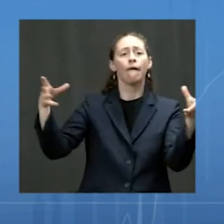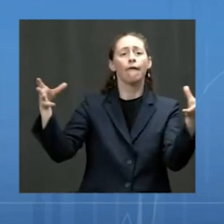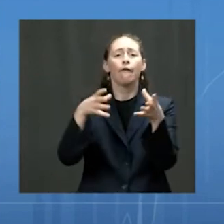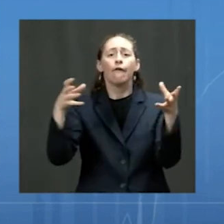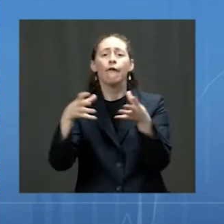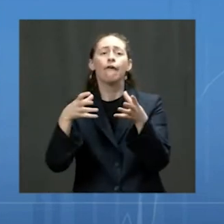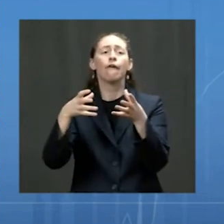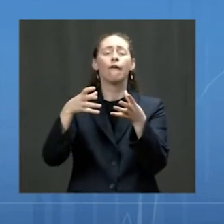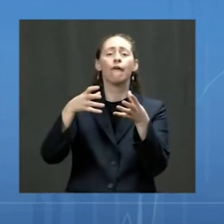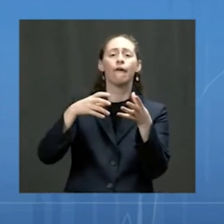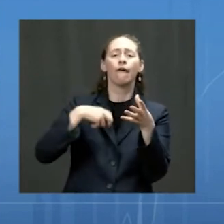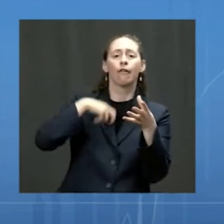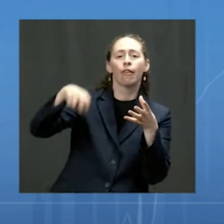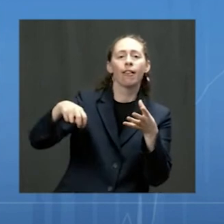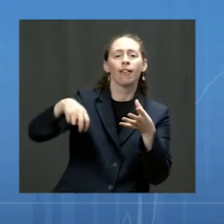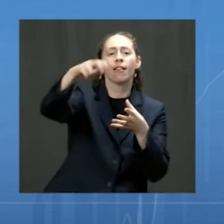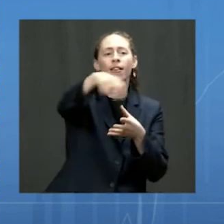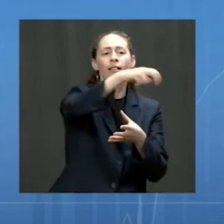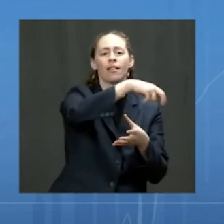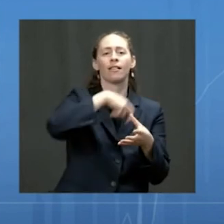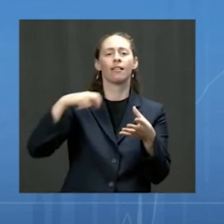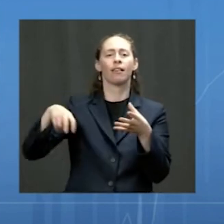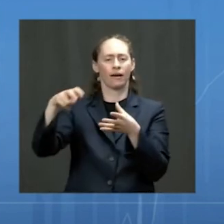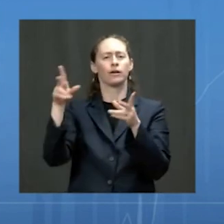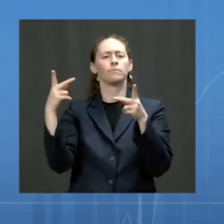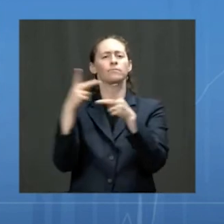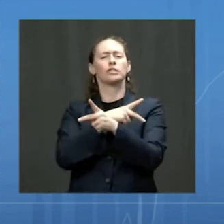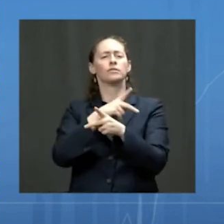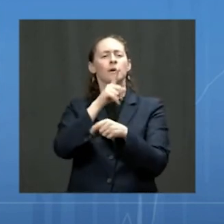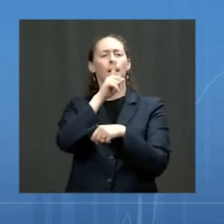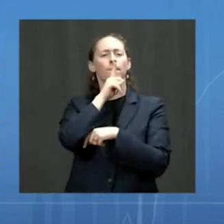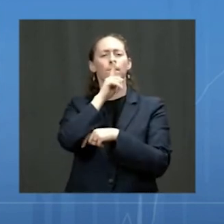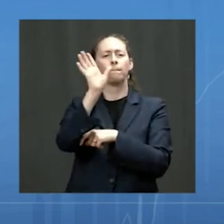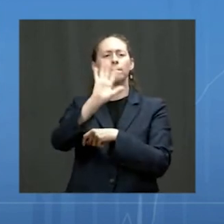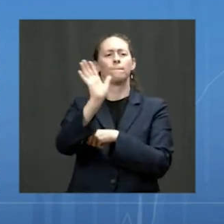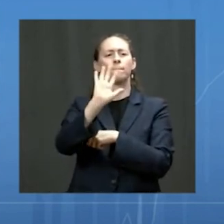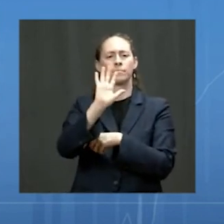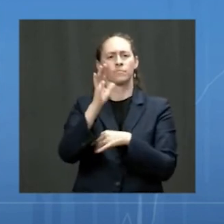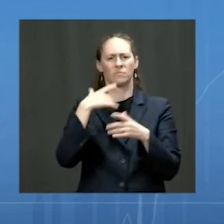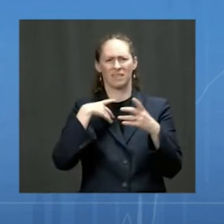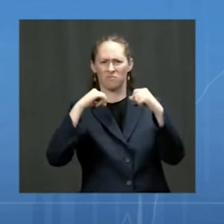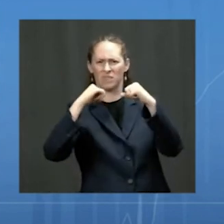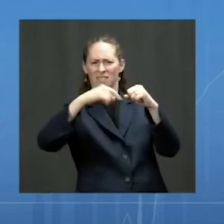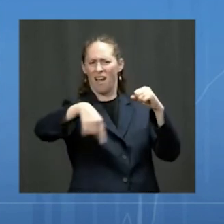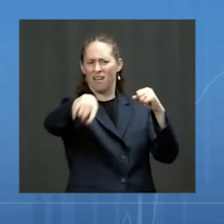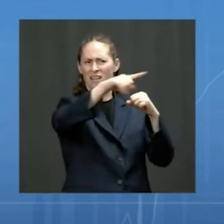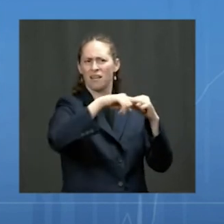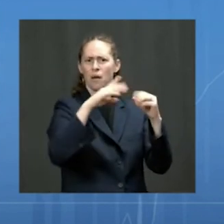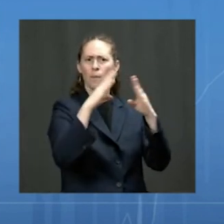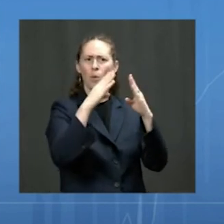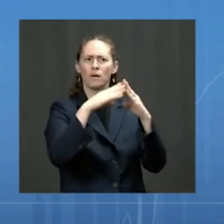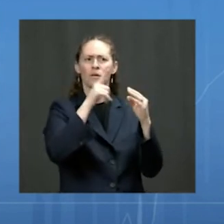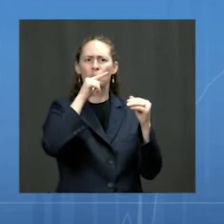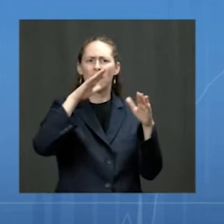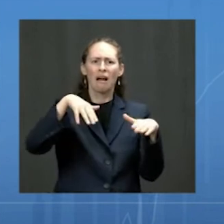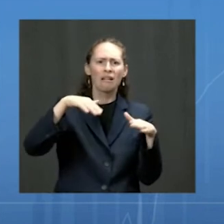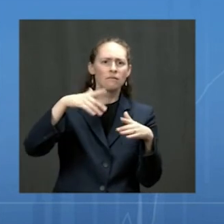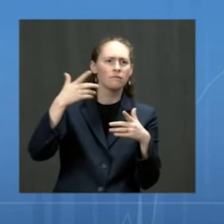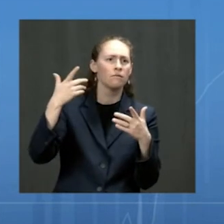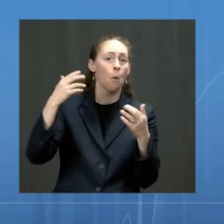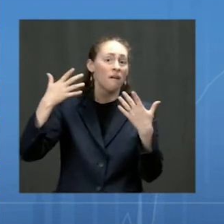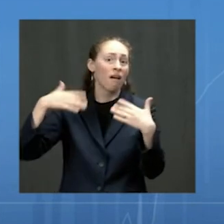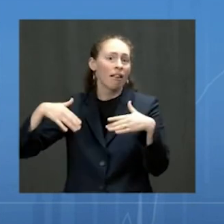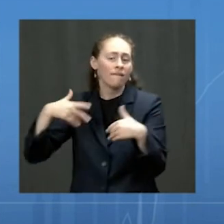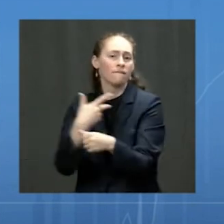protege los objetivos vulnerables que son personas no vacunadas y cuando lo hace usted hace un bloqueo muy fuerte de la